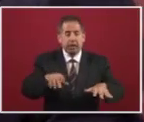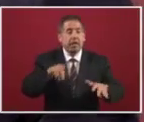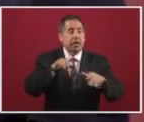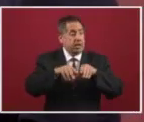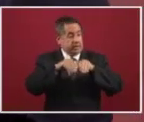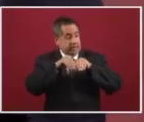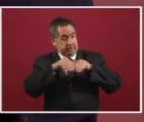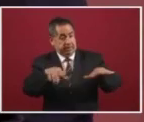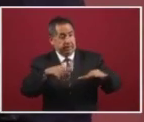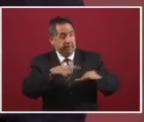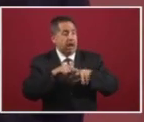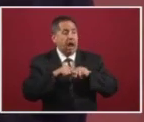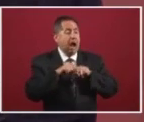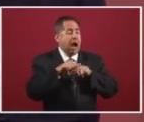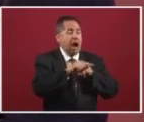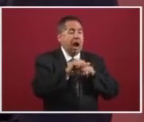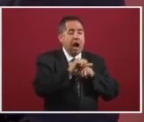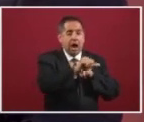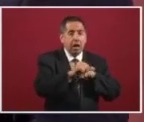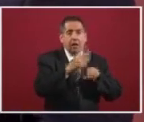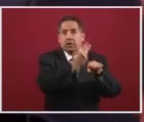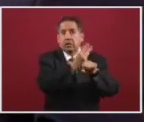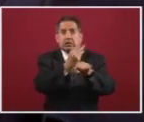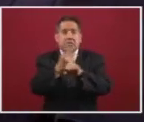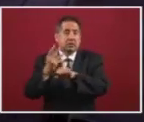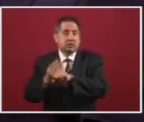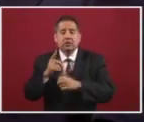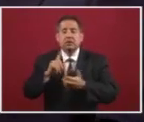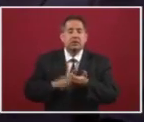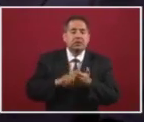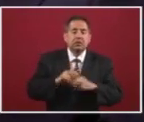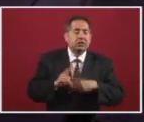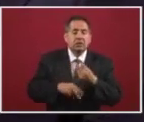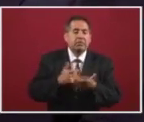costos de mantenimiento de esa línea de transmisión